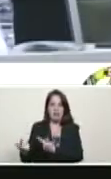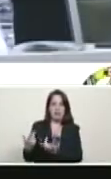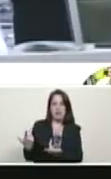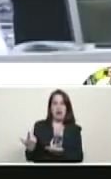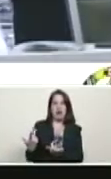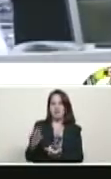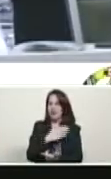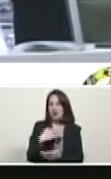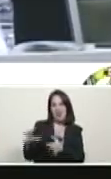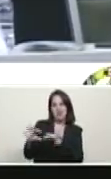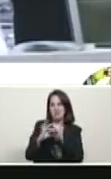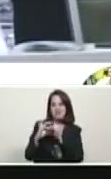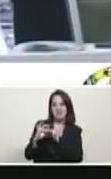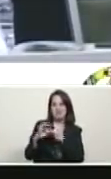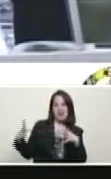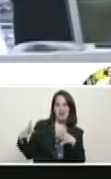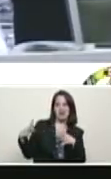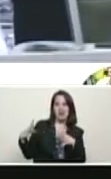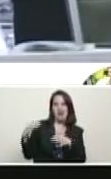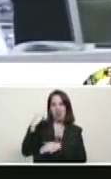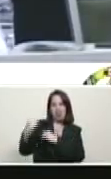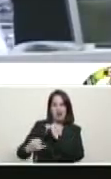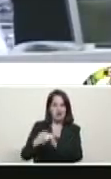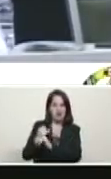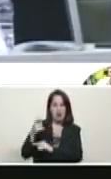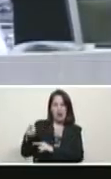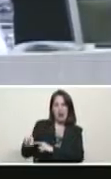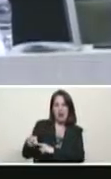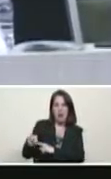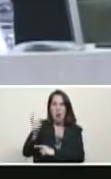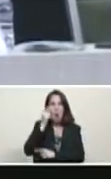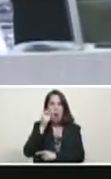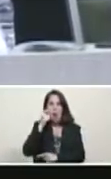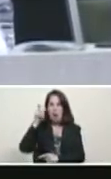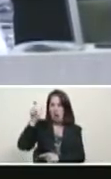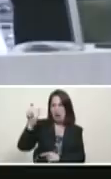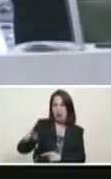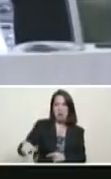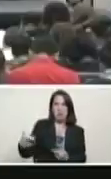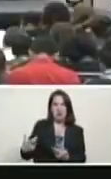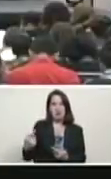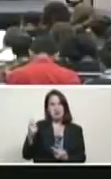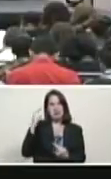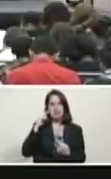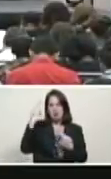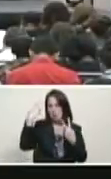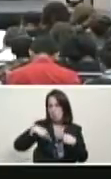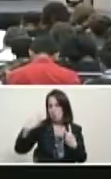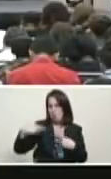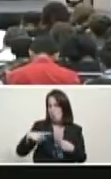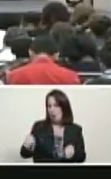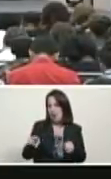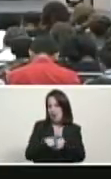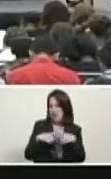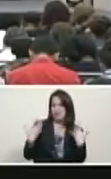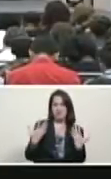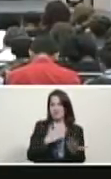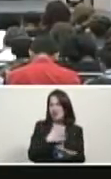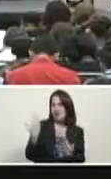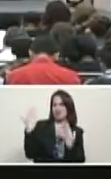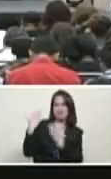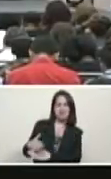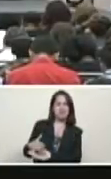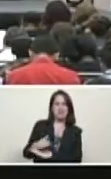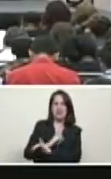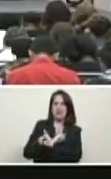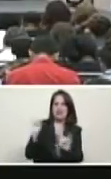internacionales de hombres blancos pero como yo no queremos hacer más eventos